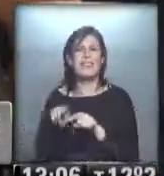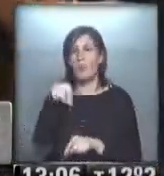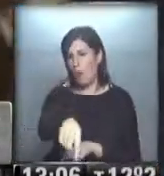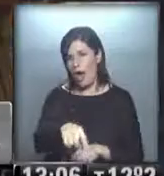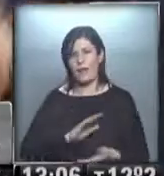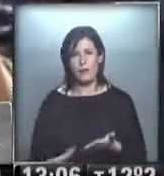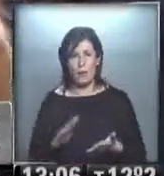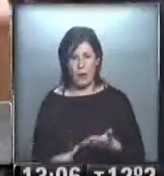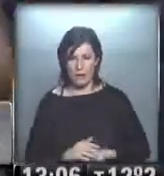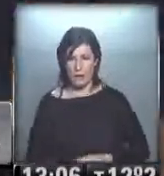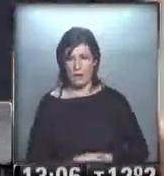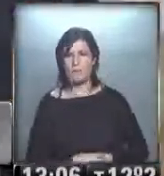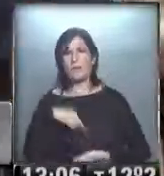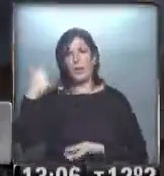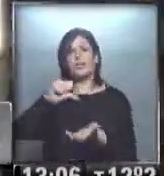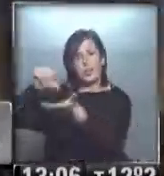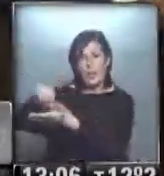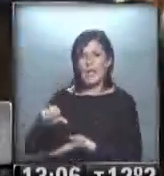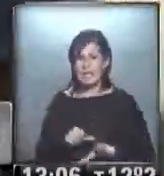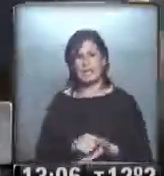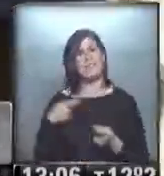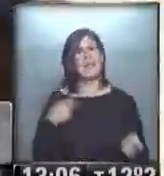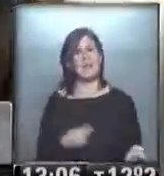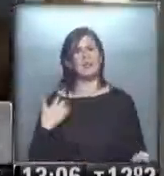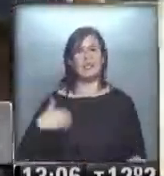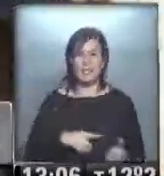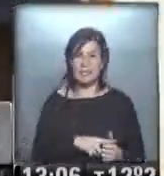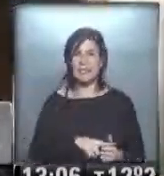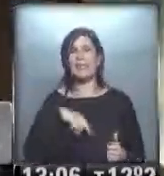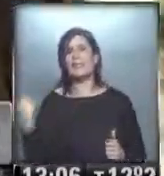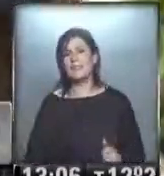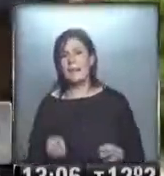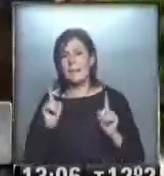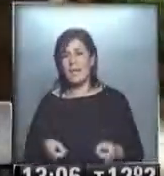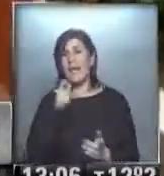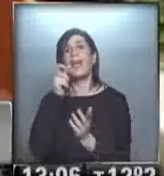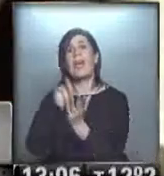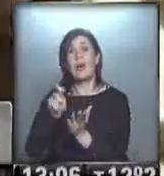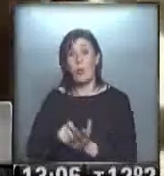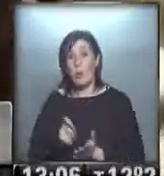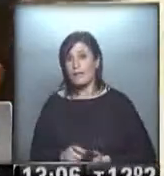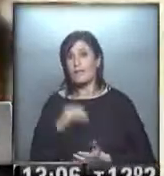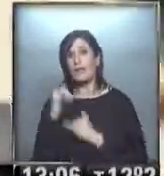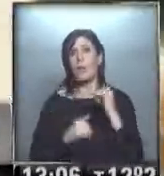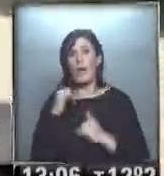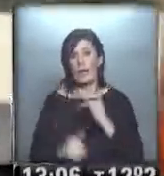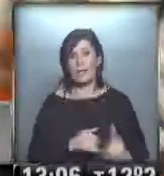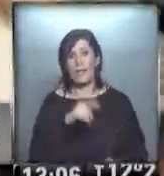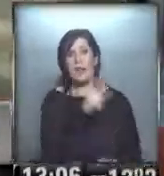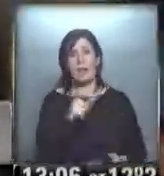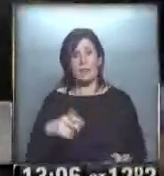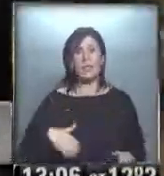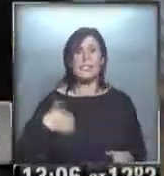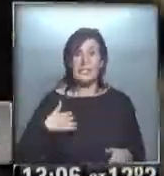bloques y organizaciones internacionales se suma ahora una encuesta que revela que un alto porcentaje de la población aprueba el modo en el que